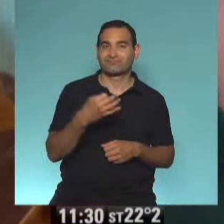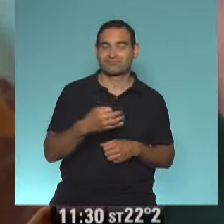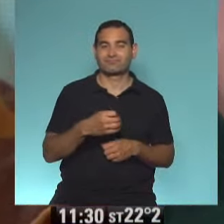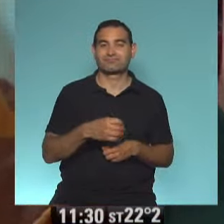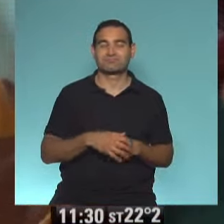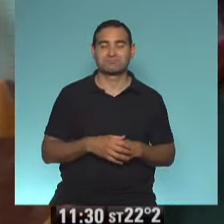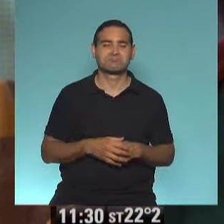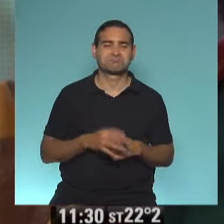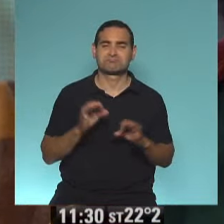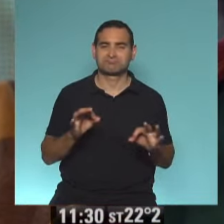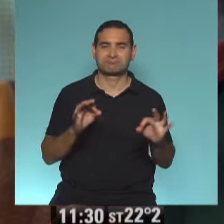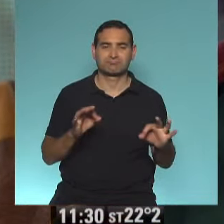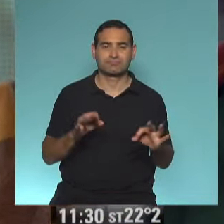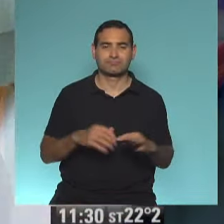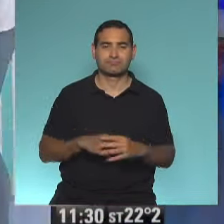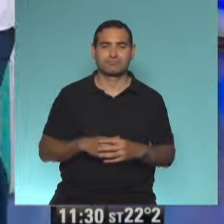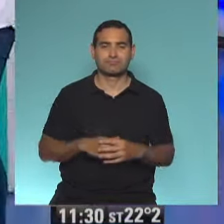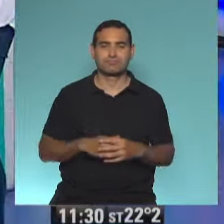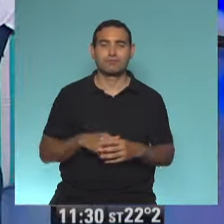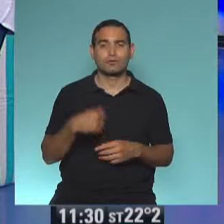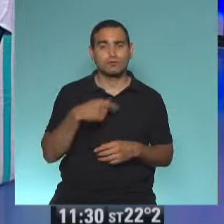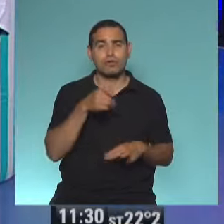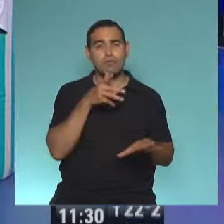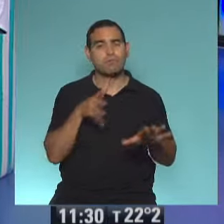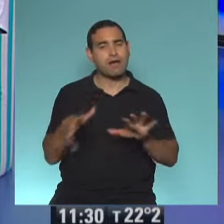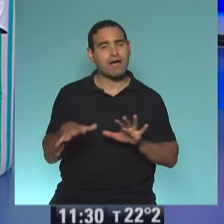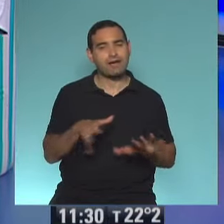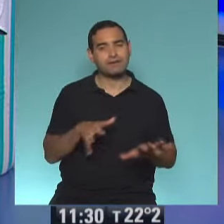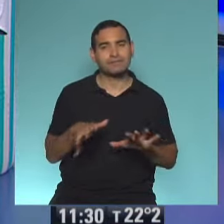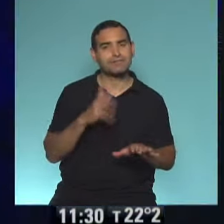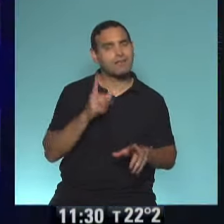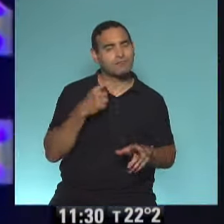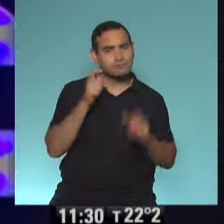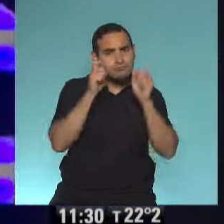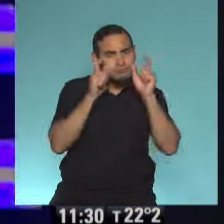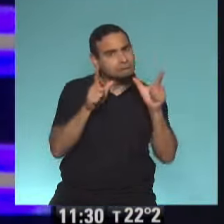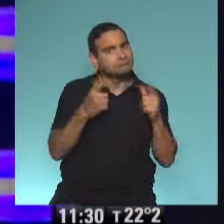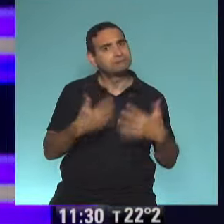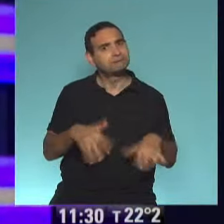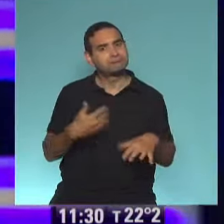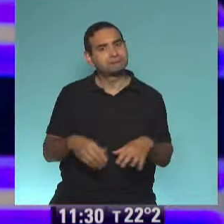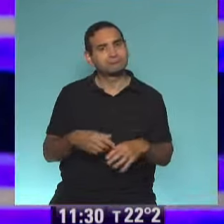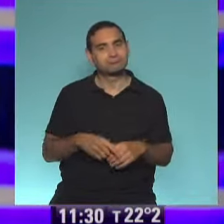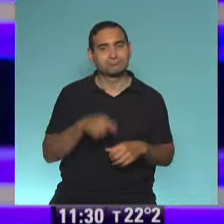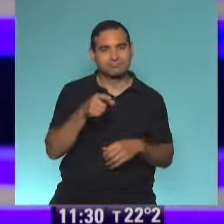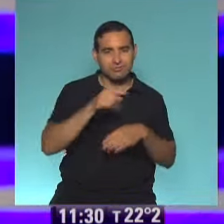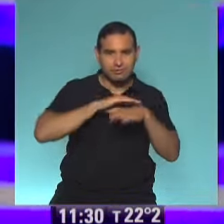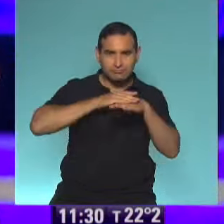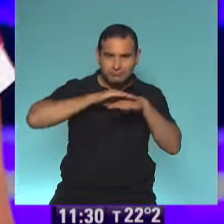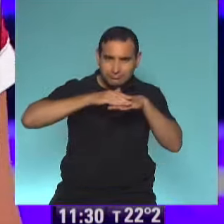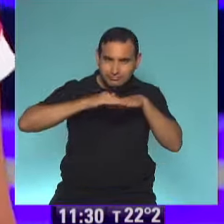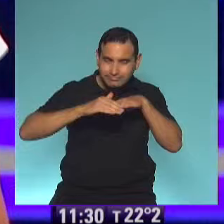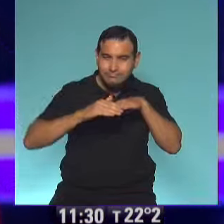caparazón. Qué bueno. Yo también hice algo parecido, que también me llamó mucho la atención. Las escamas esas que se